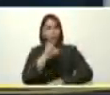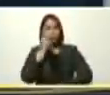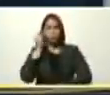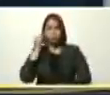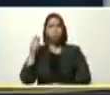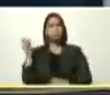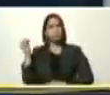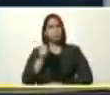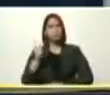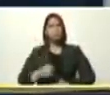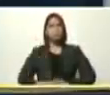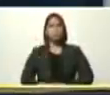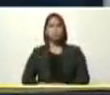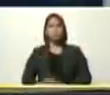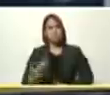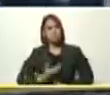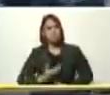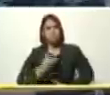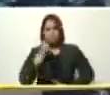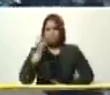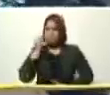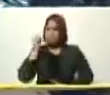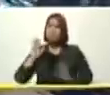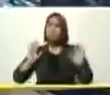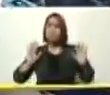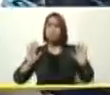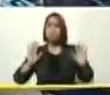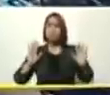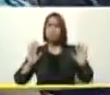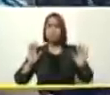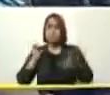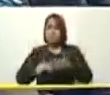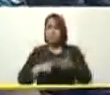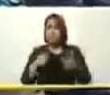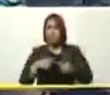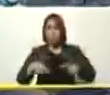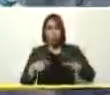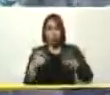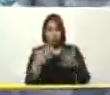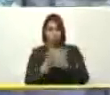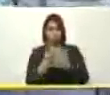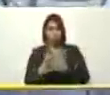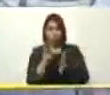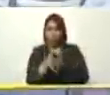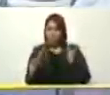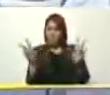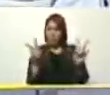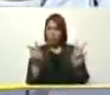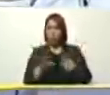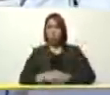gobernadoras, alcaldes, alcaldesas. Sin lugar a dudas ha sido una gran victoria